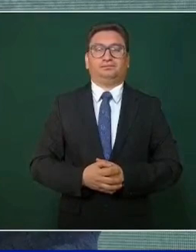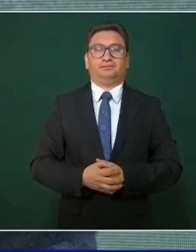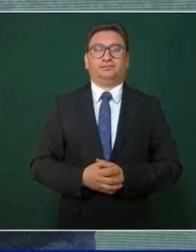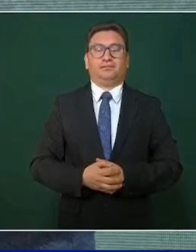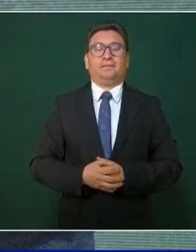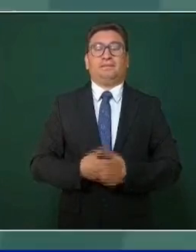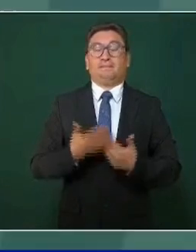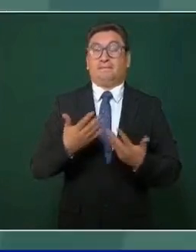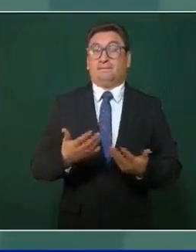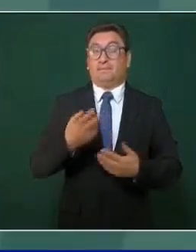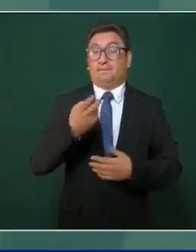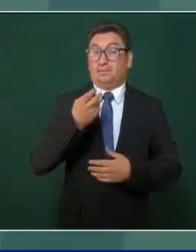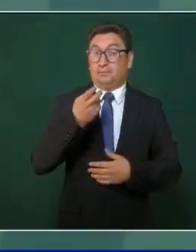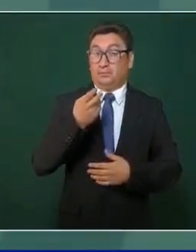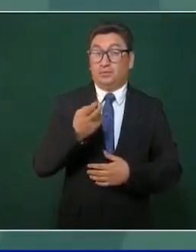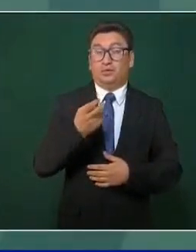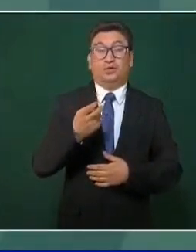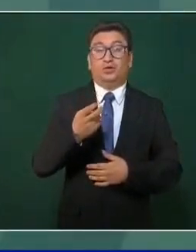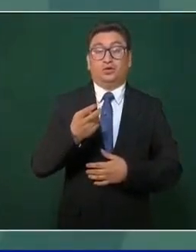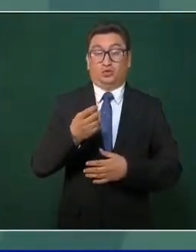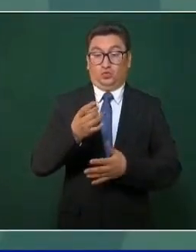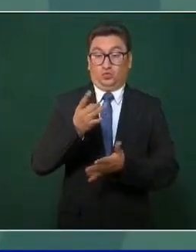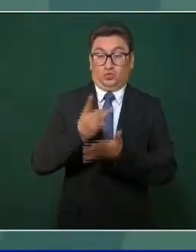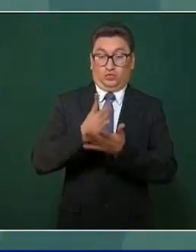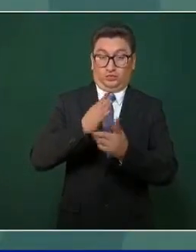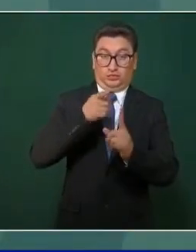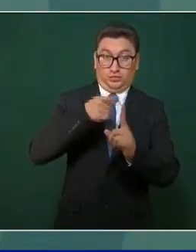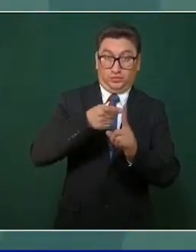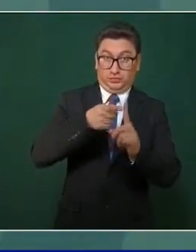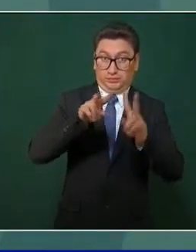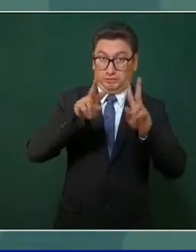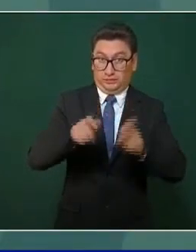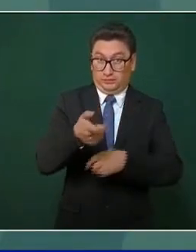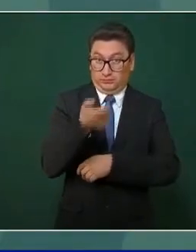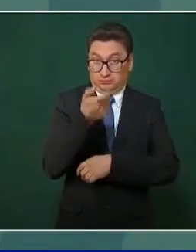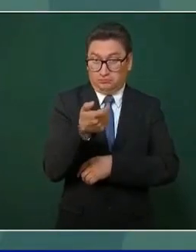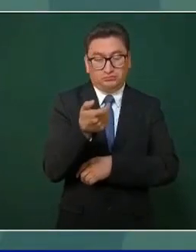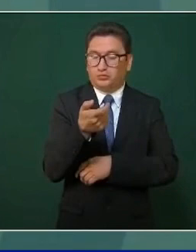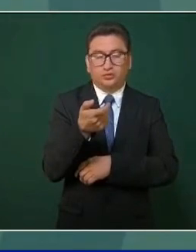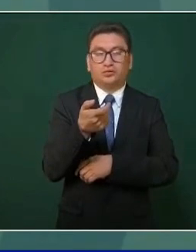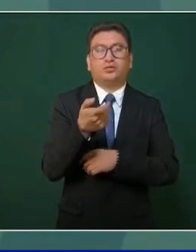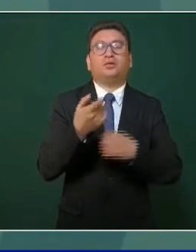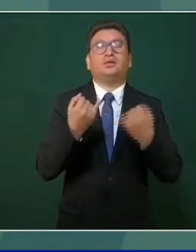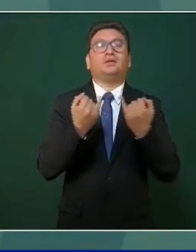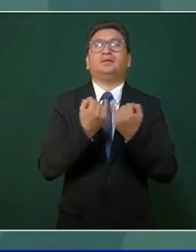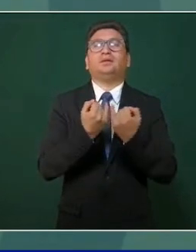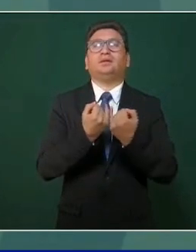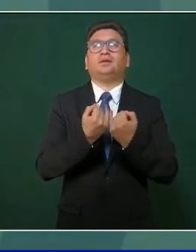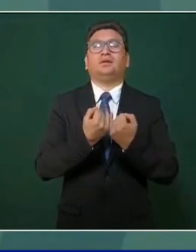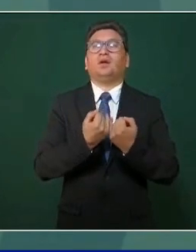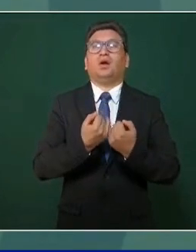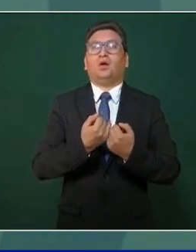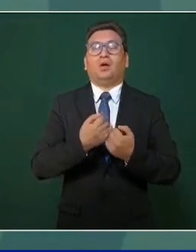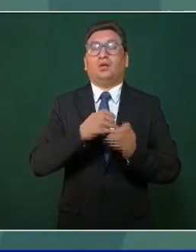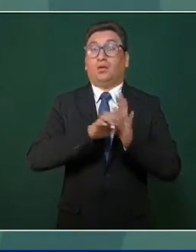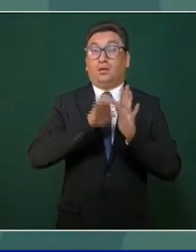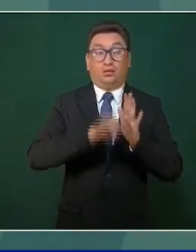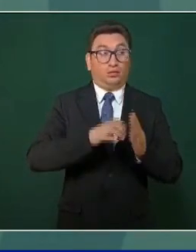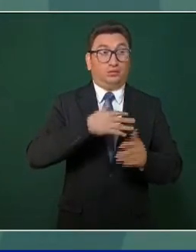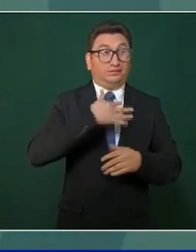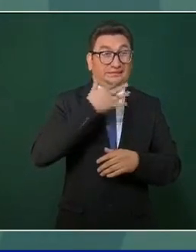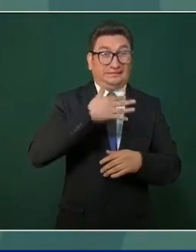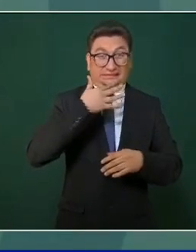Entonces, pero no solo es lo económico, es que si no hay corrupción,